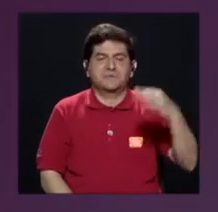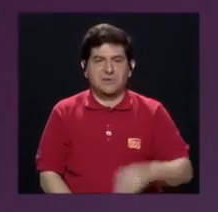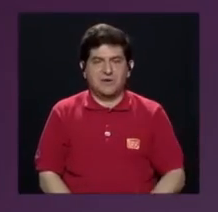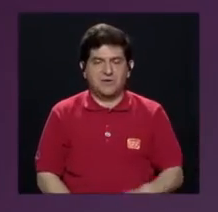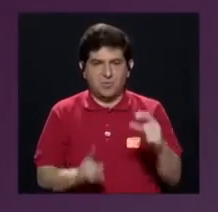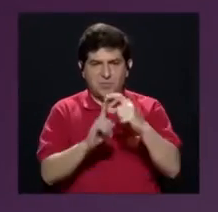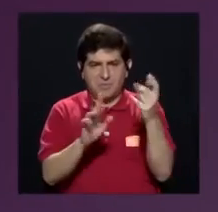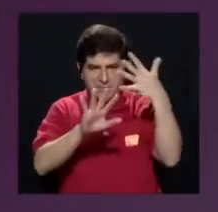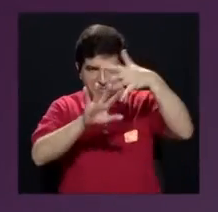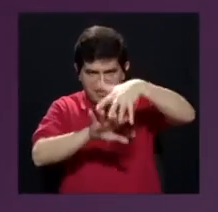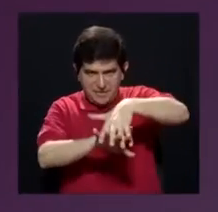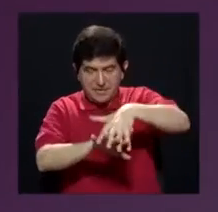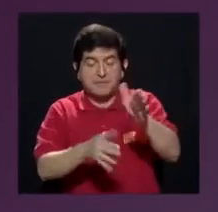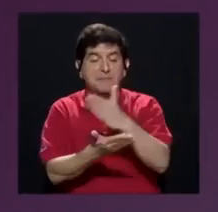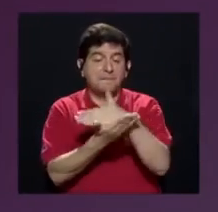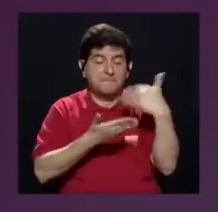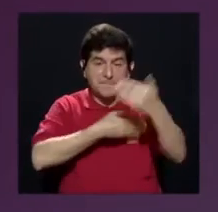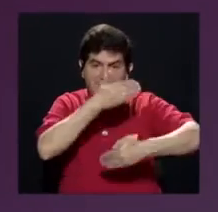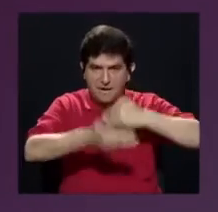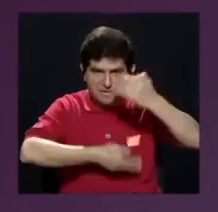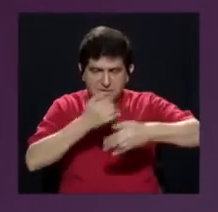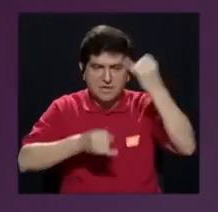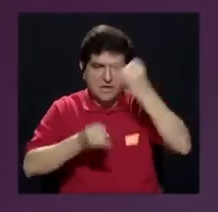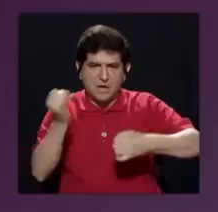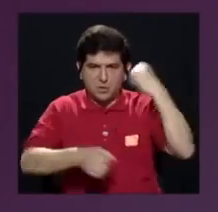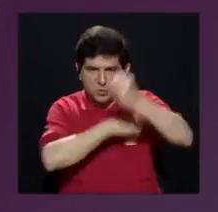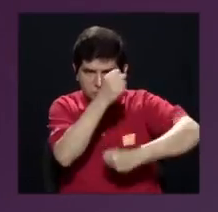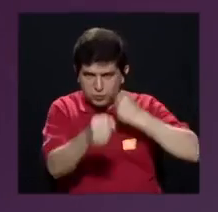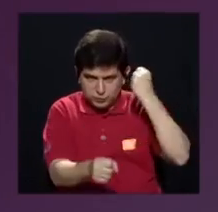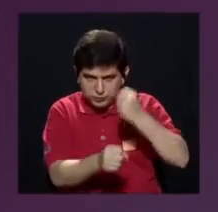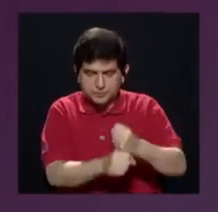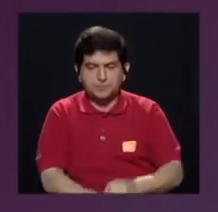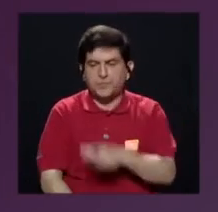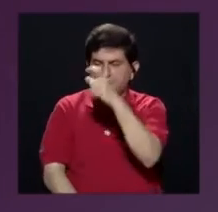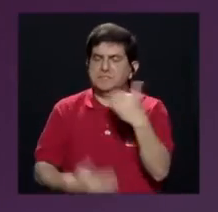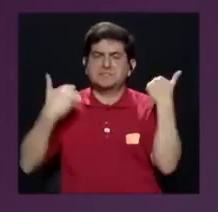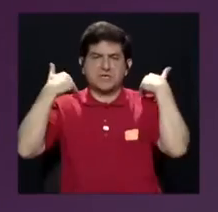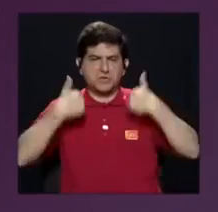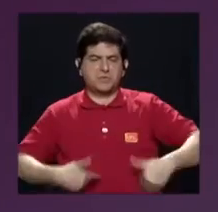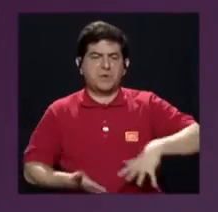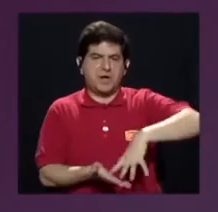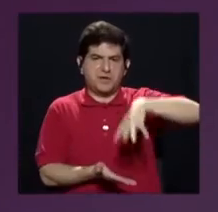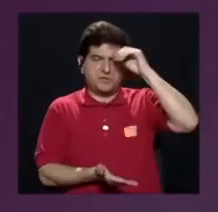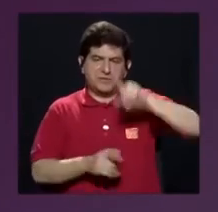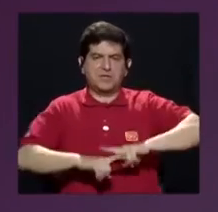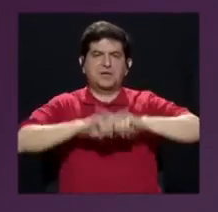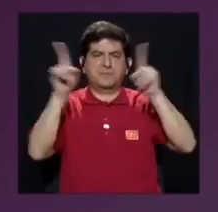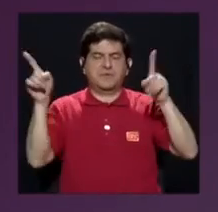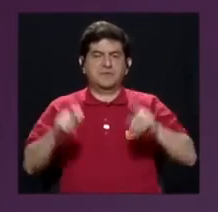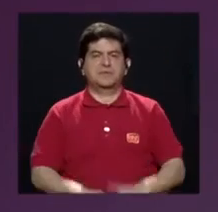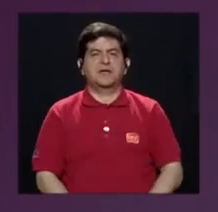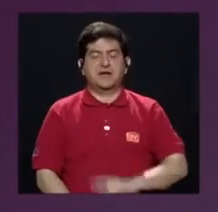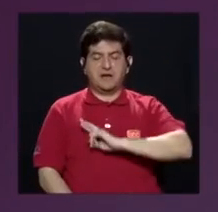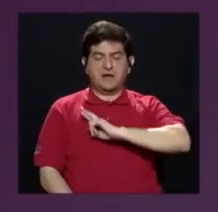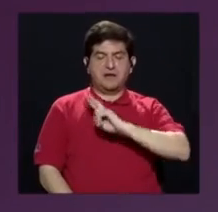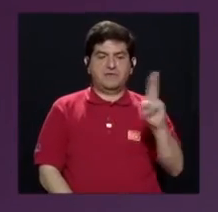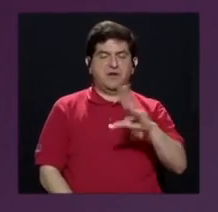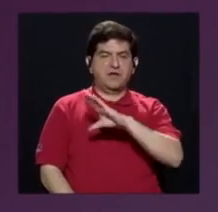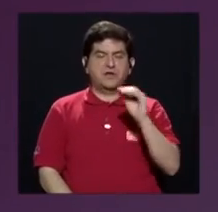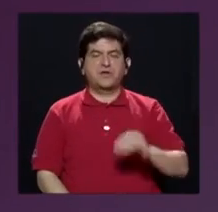Justamente, parte del proceso en estos últimos años es que el ser humano esté aprendiendo a diferenciar religión de